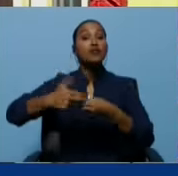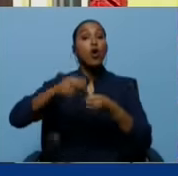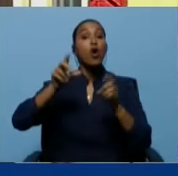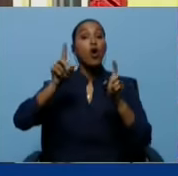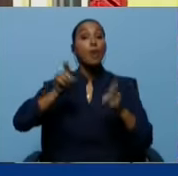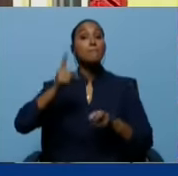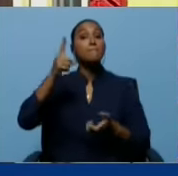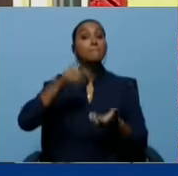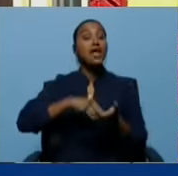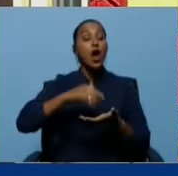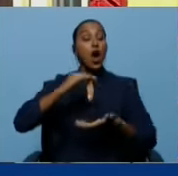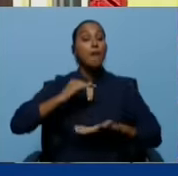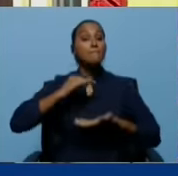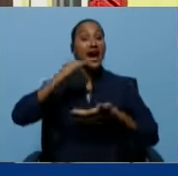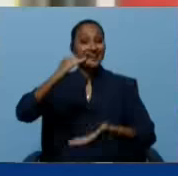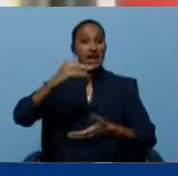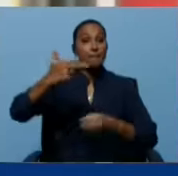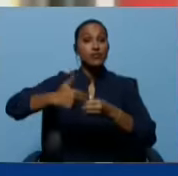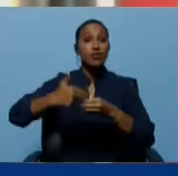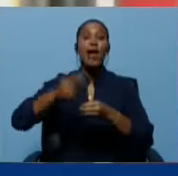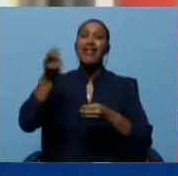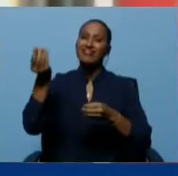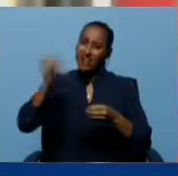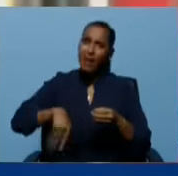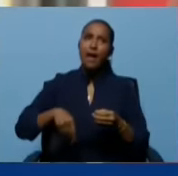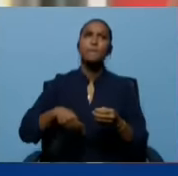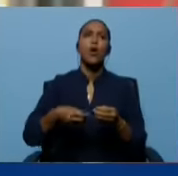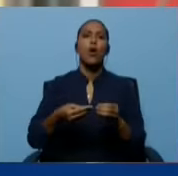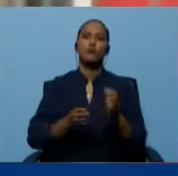hemos establecido a 2 millones y más.